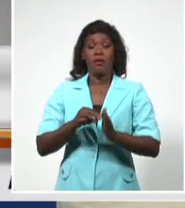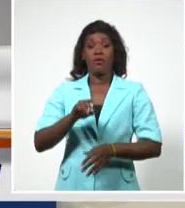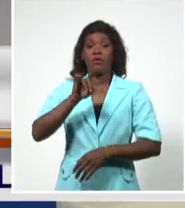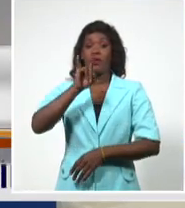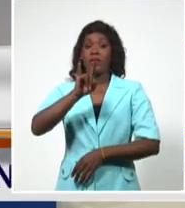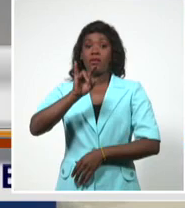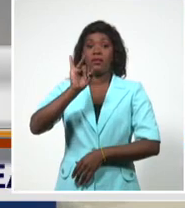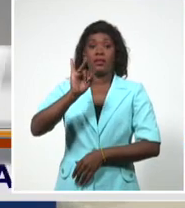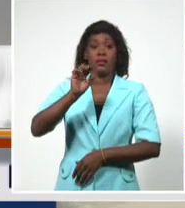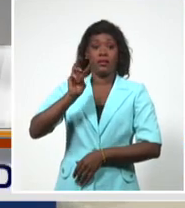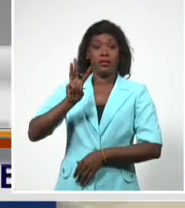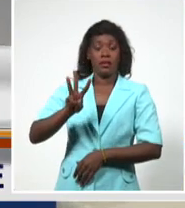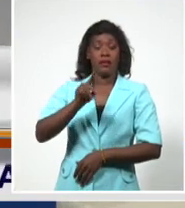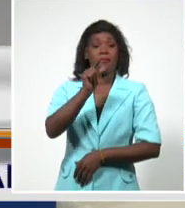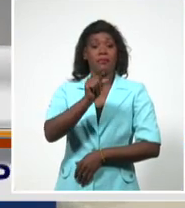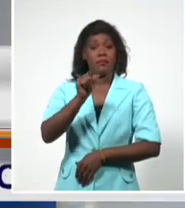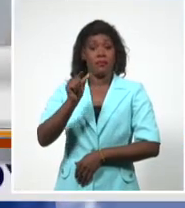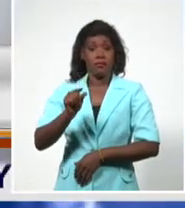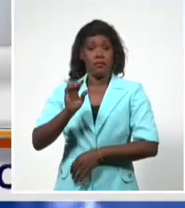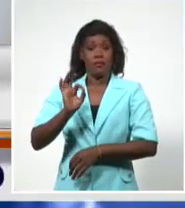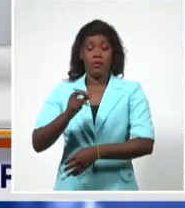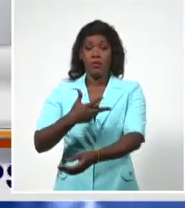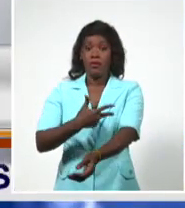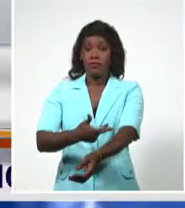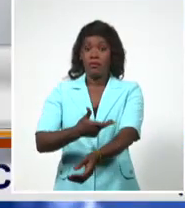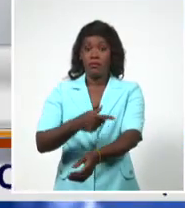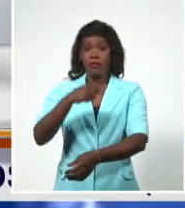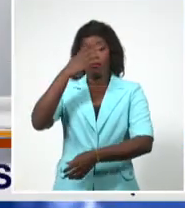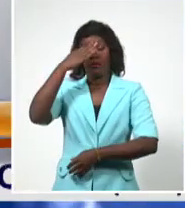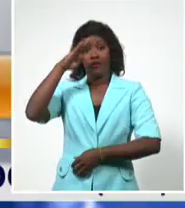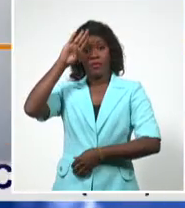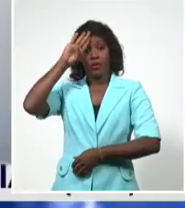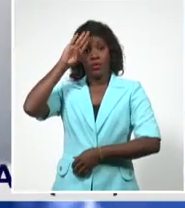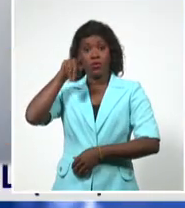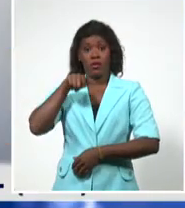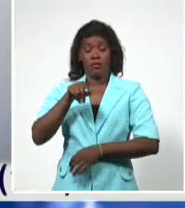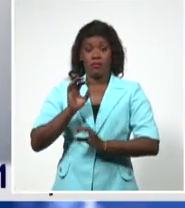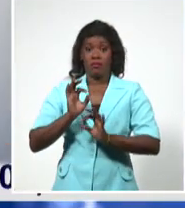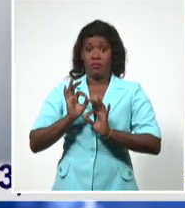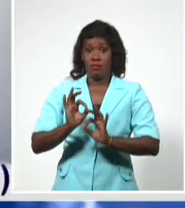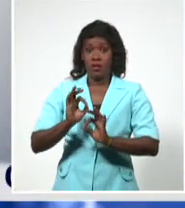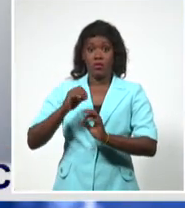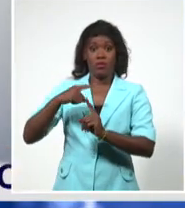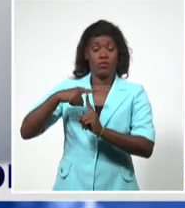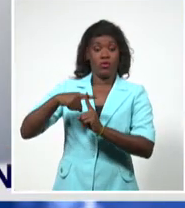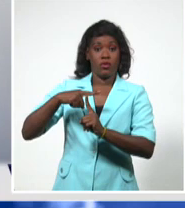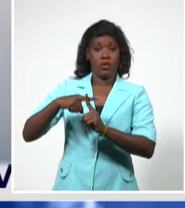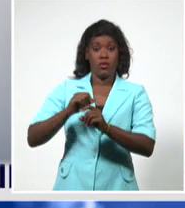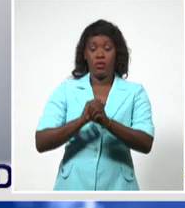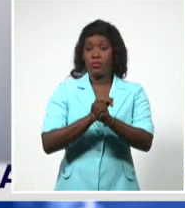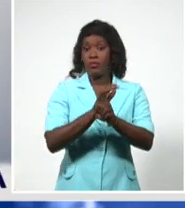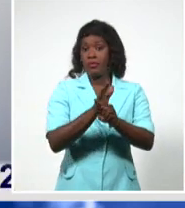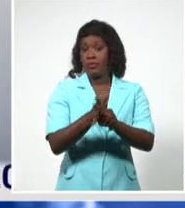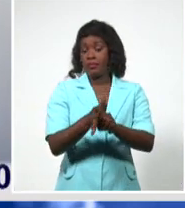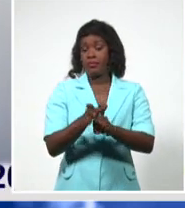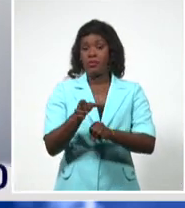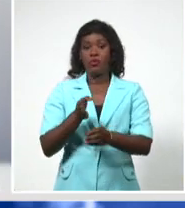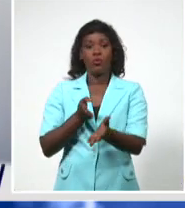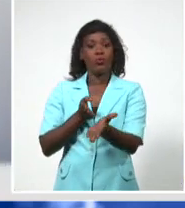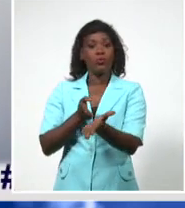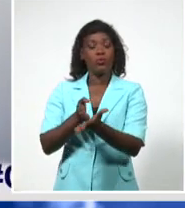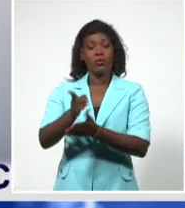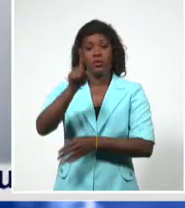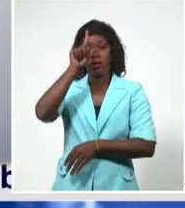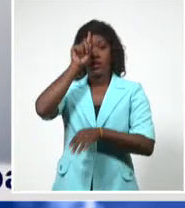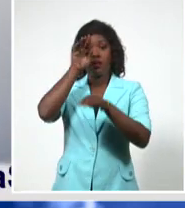3.973 pacientes diagnosticados en Cuba con la enfermedad, con la COVID-19, se mantienen